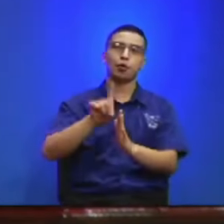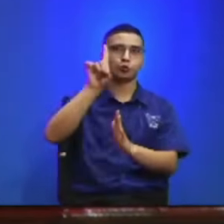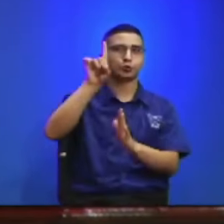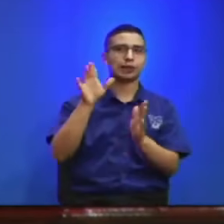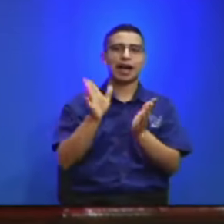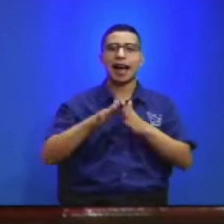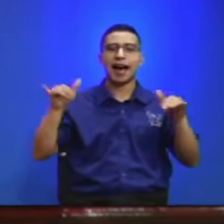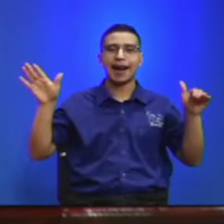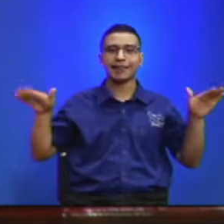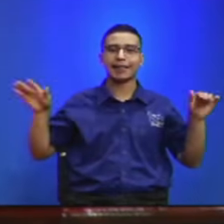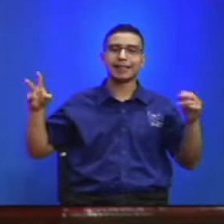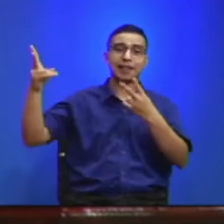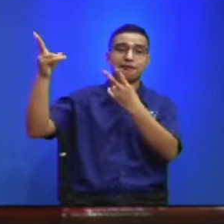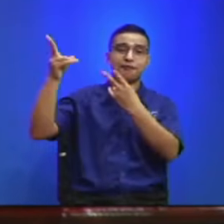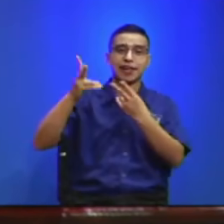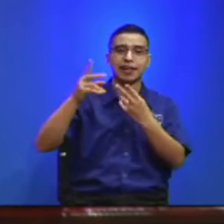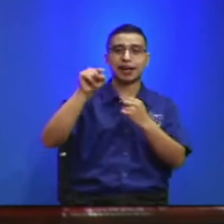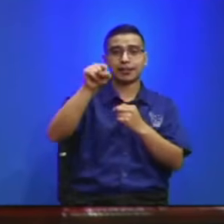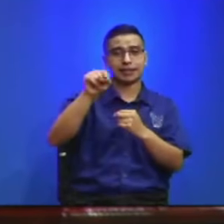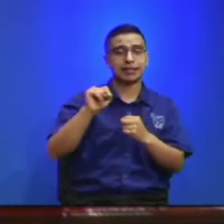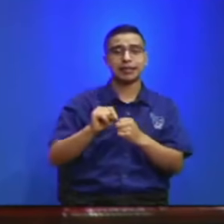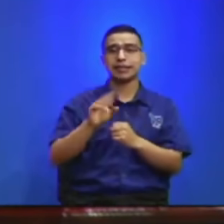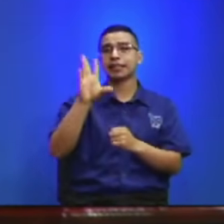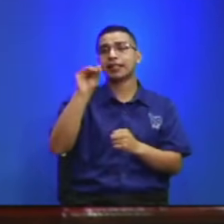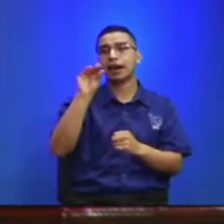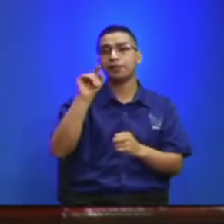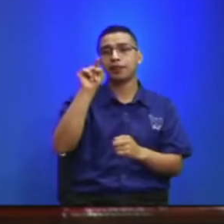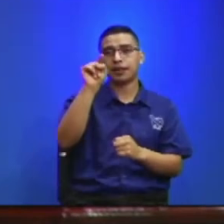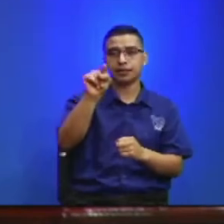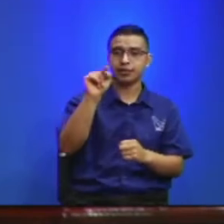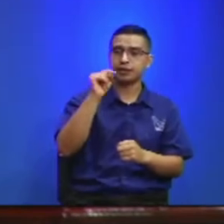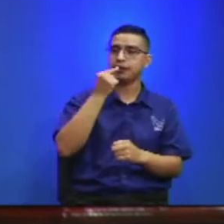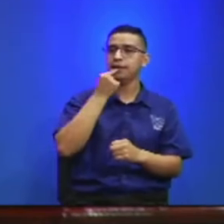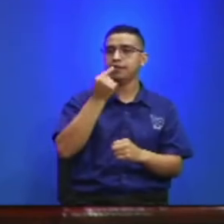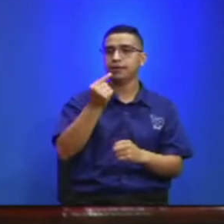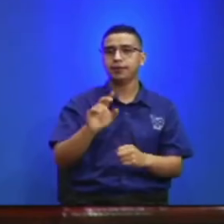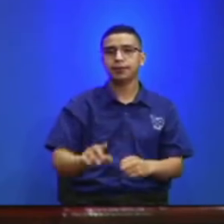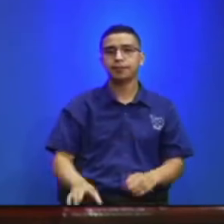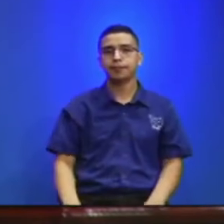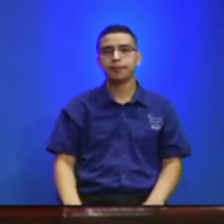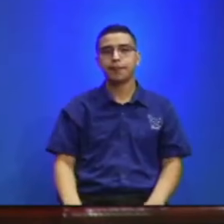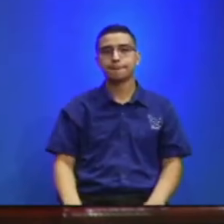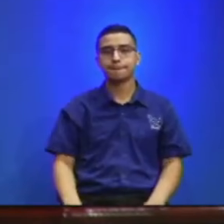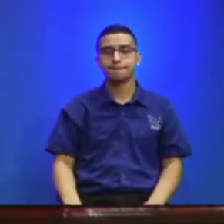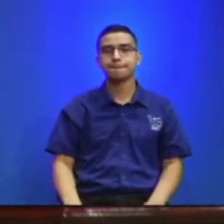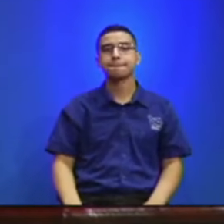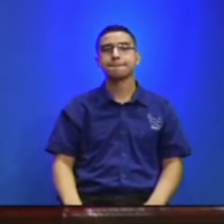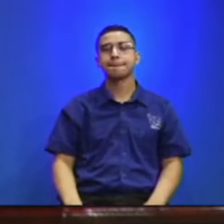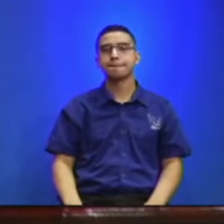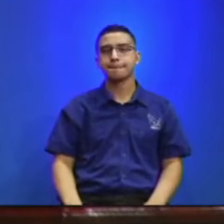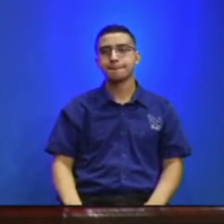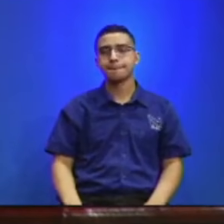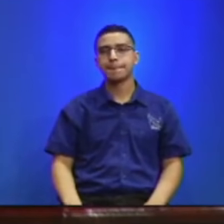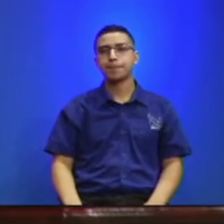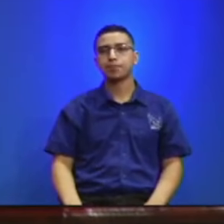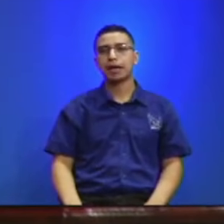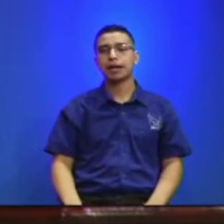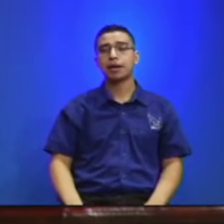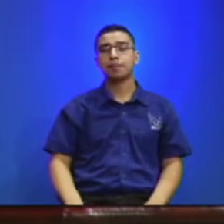hasta que vino miguel y me ayudó al gran príncipe te traigo un mensaje y me tengo que regresar honesto quiero ayudar a miguel